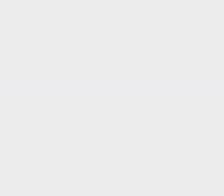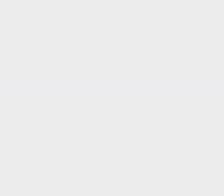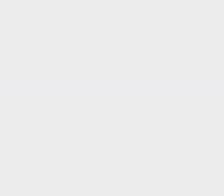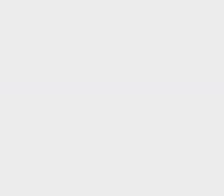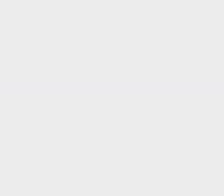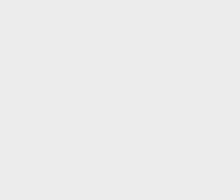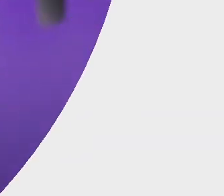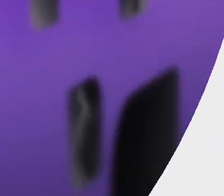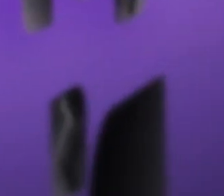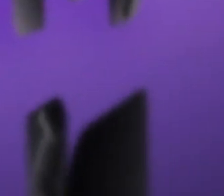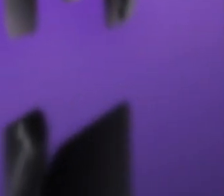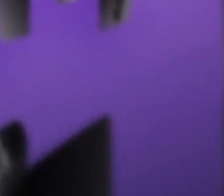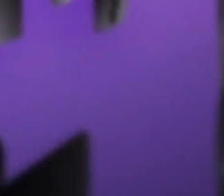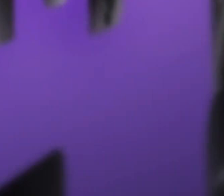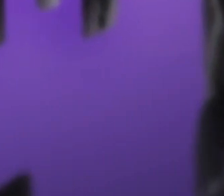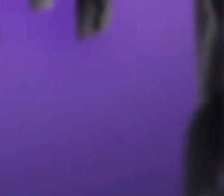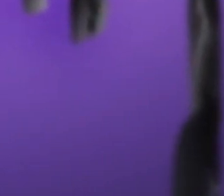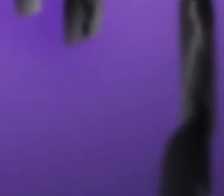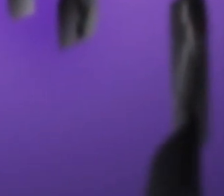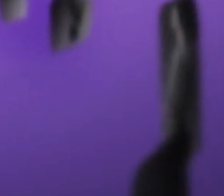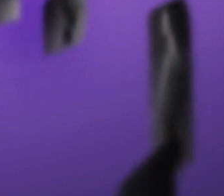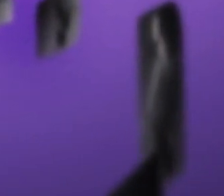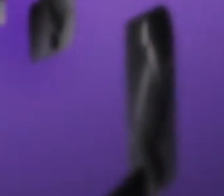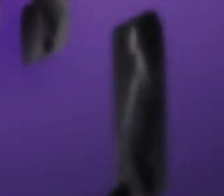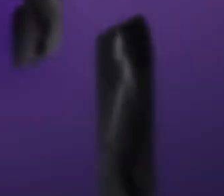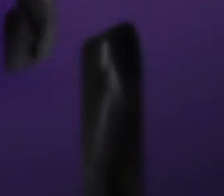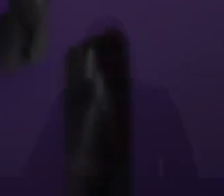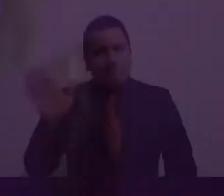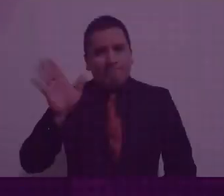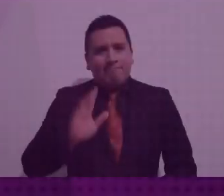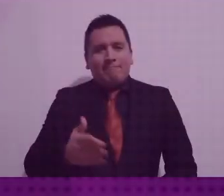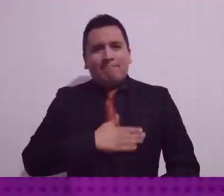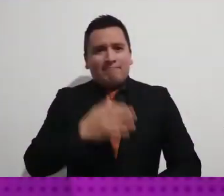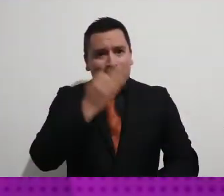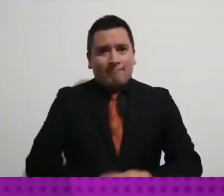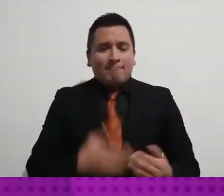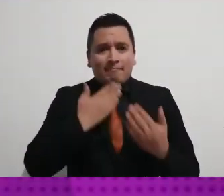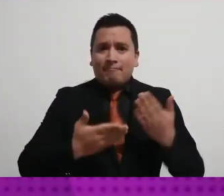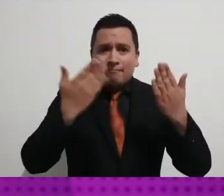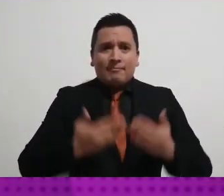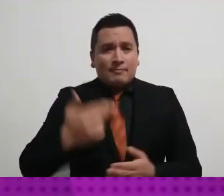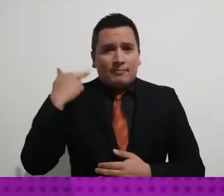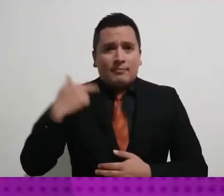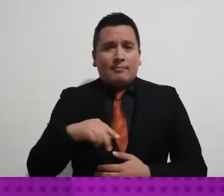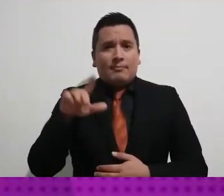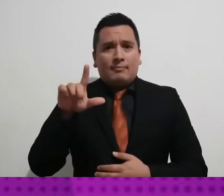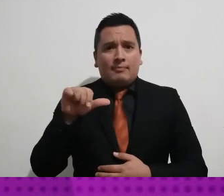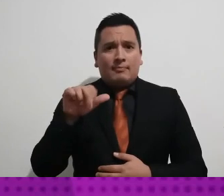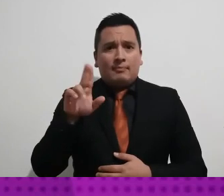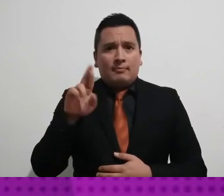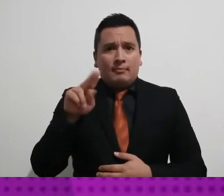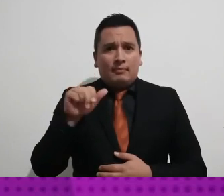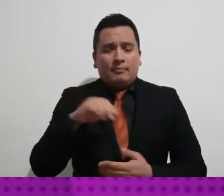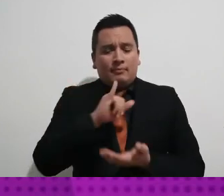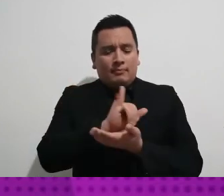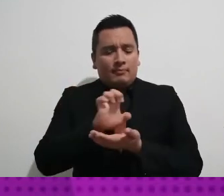Los temas democrático-electorales al alcance de la ciudadanía. Hola, ¿qué tal? Muy buenas tardes. Bienvenidos a La Urna, su programa